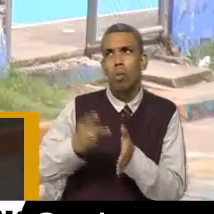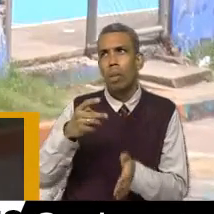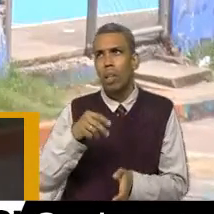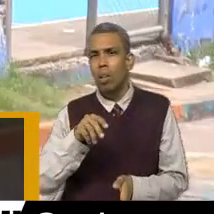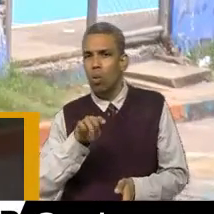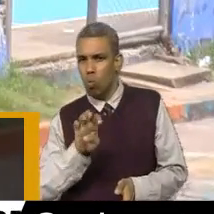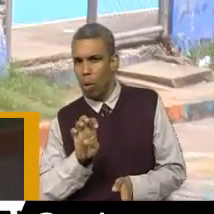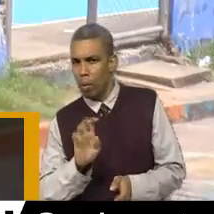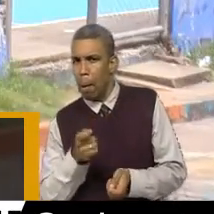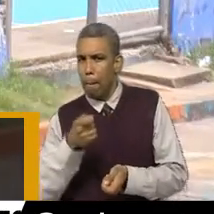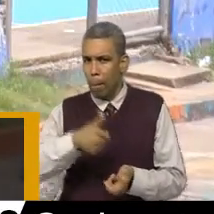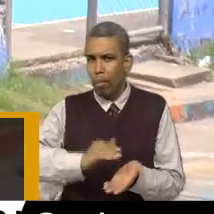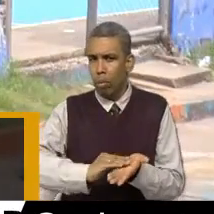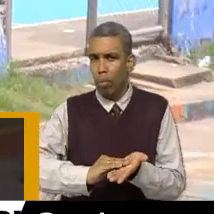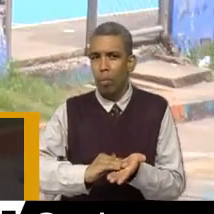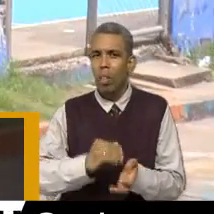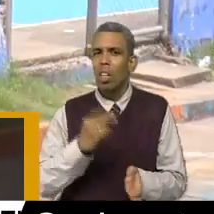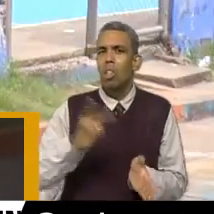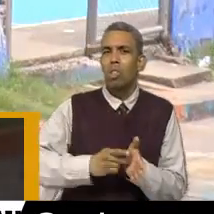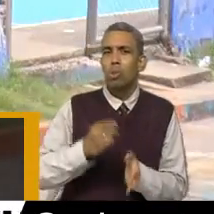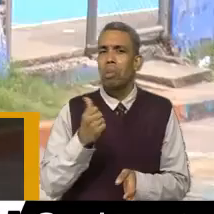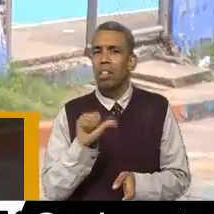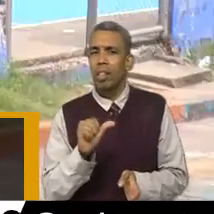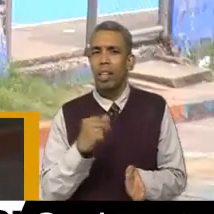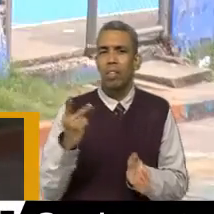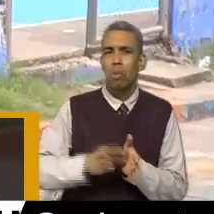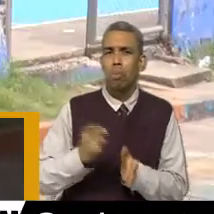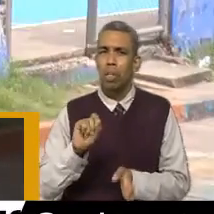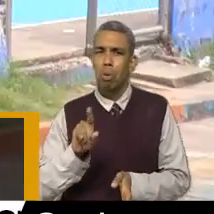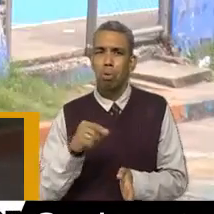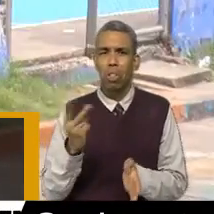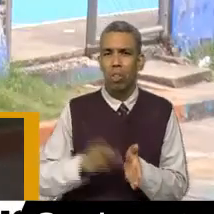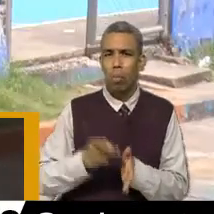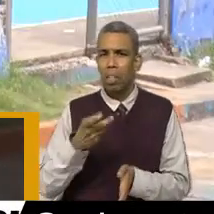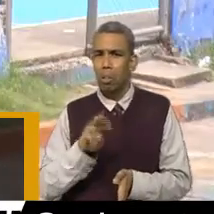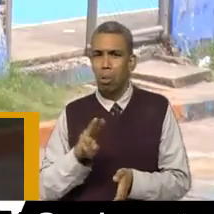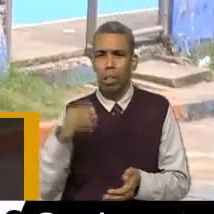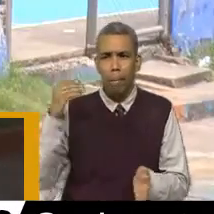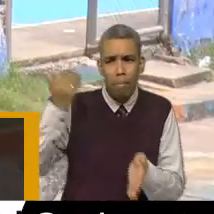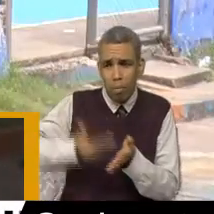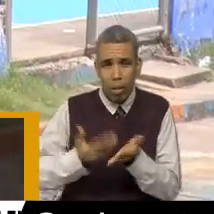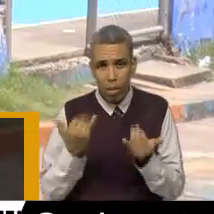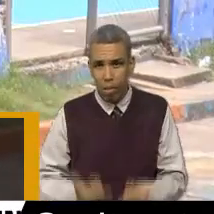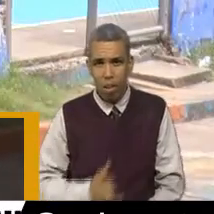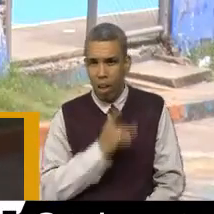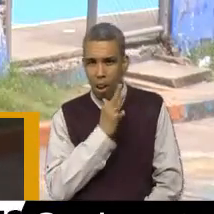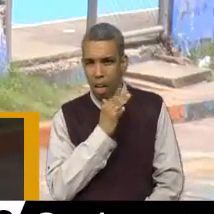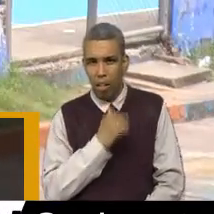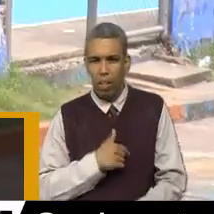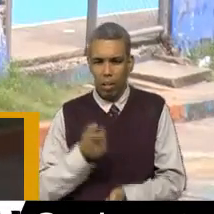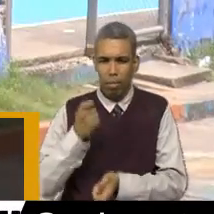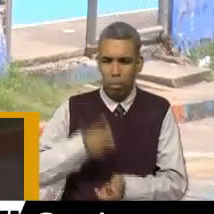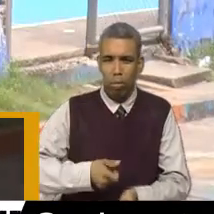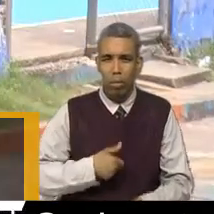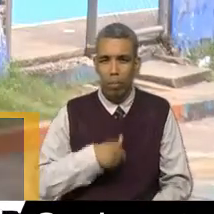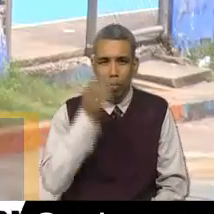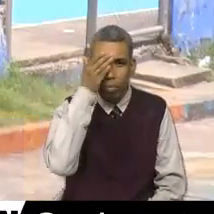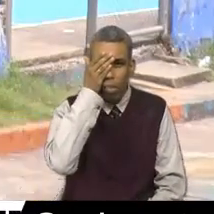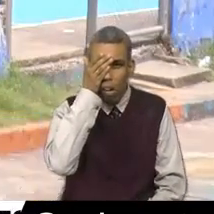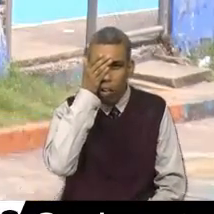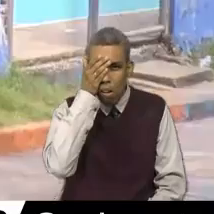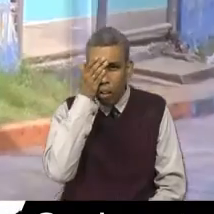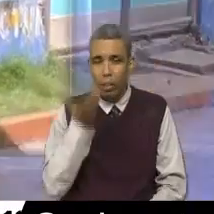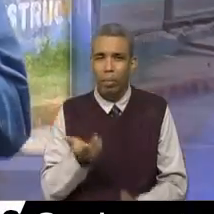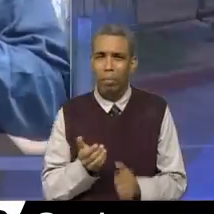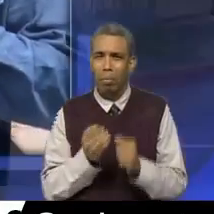ámbito local y desafortunadamente pues no hemos tenido todavía ningún tipo de respuesta y el escenario pues se encuentra totalmente deteriorado en